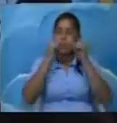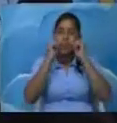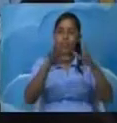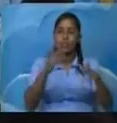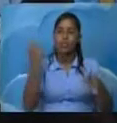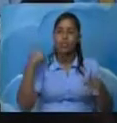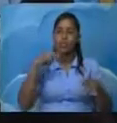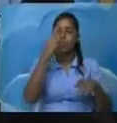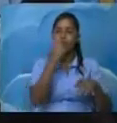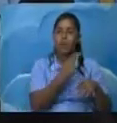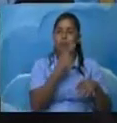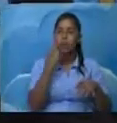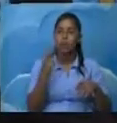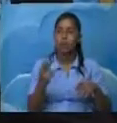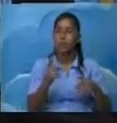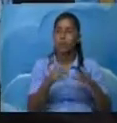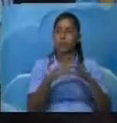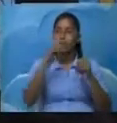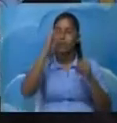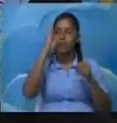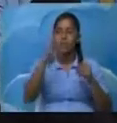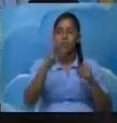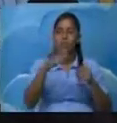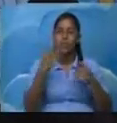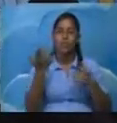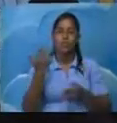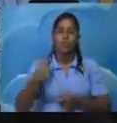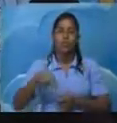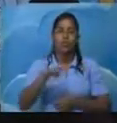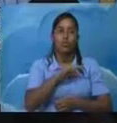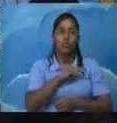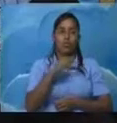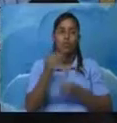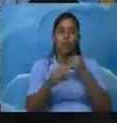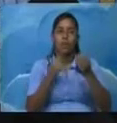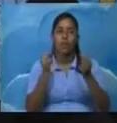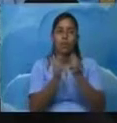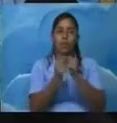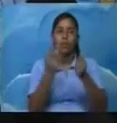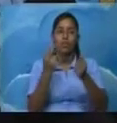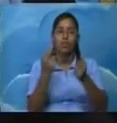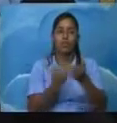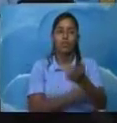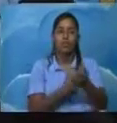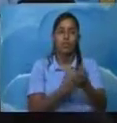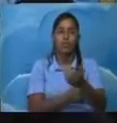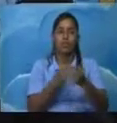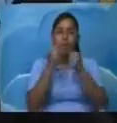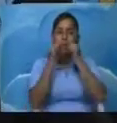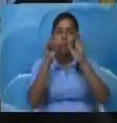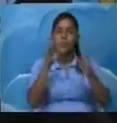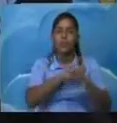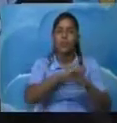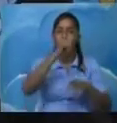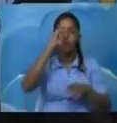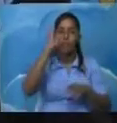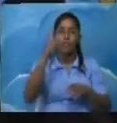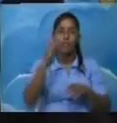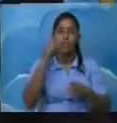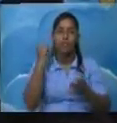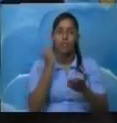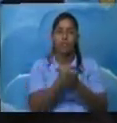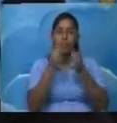la promesa de Dios que todo lo que nosotros hagamos con nuestra mano va a Gloria tener a la bendición de Dios. Amén. Amén.